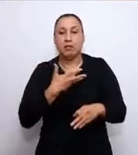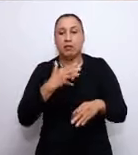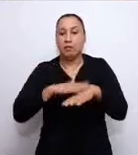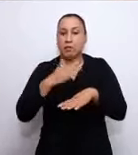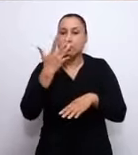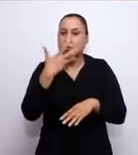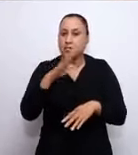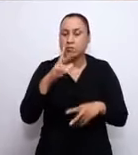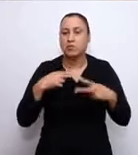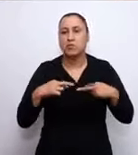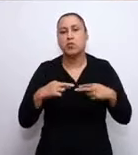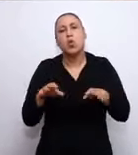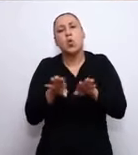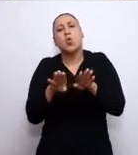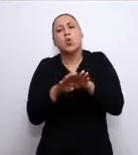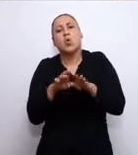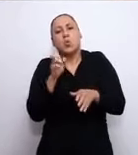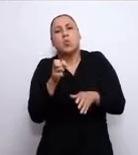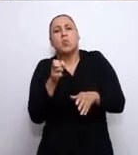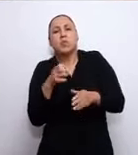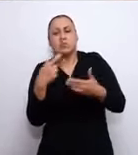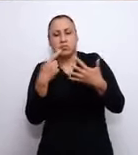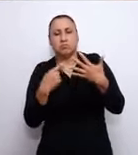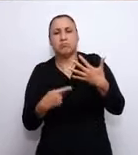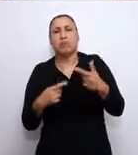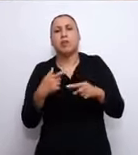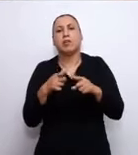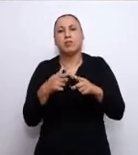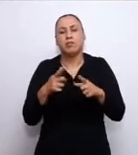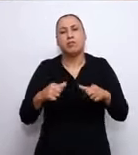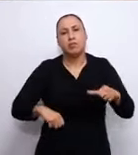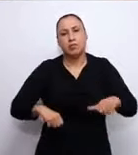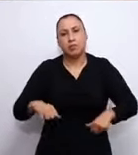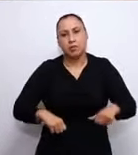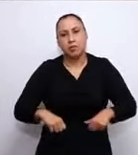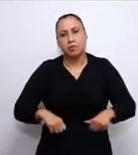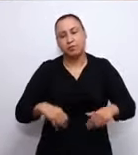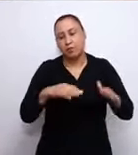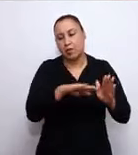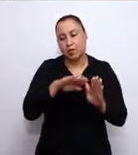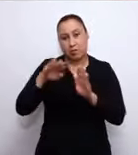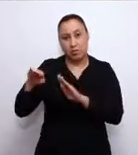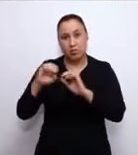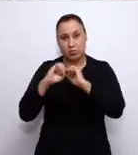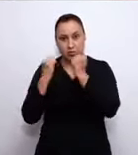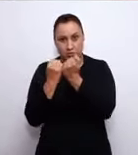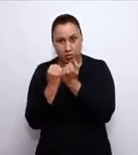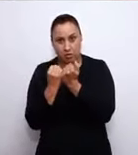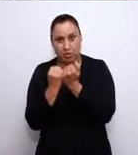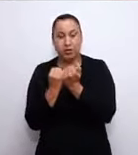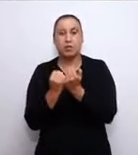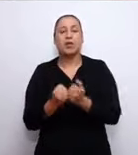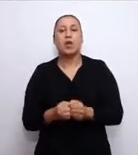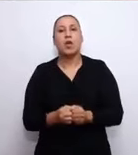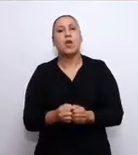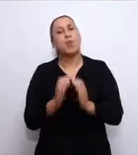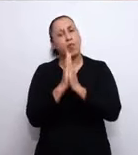10 personas como vamos a implementar estas acciones en cuanto al aislamiento social